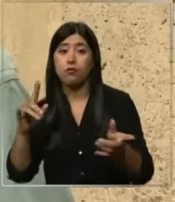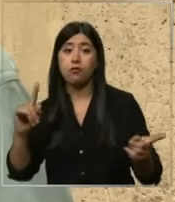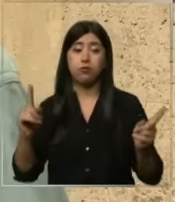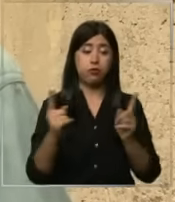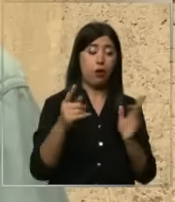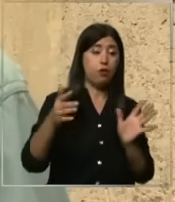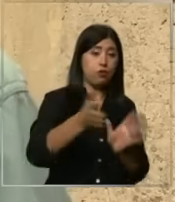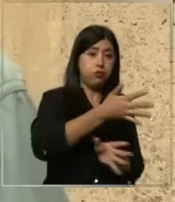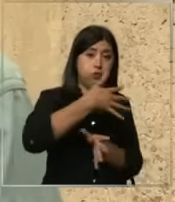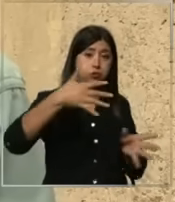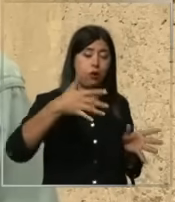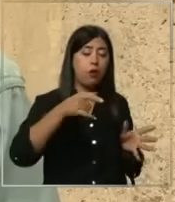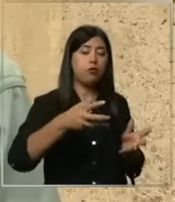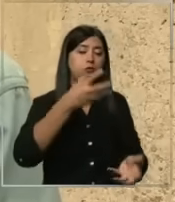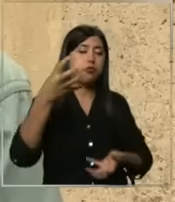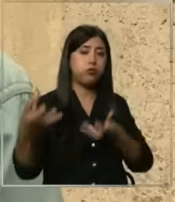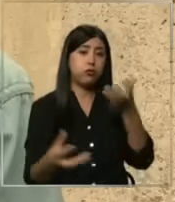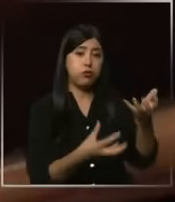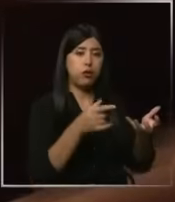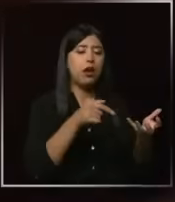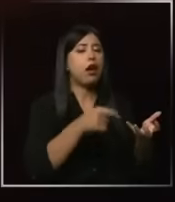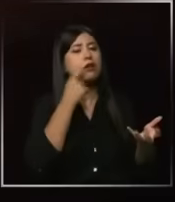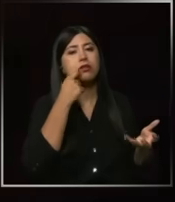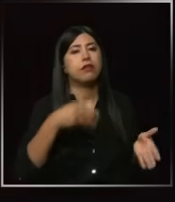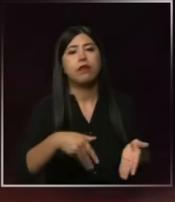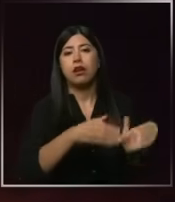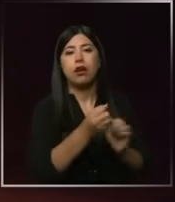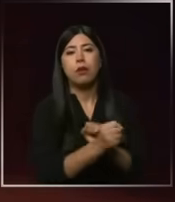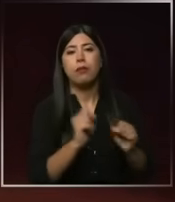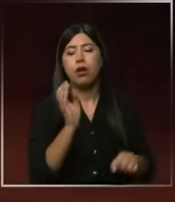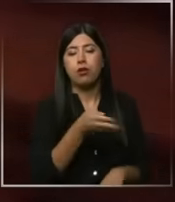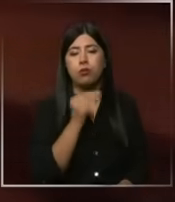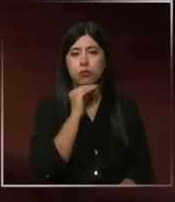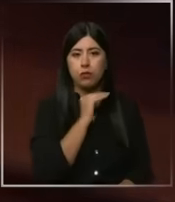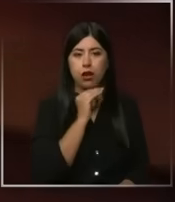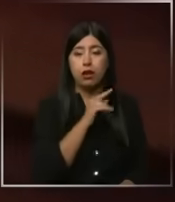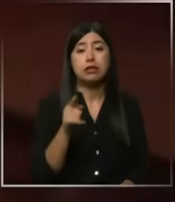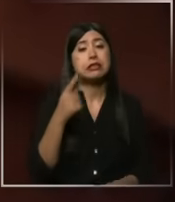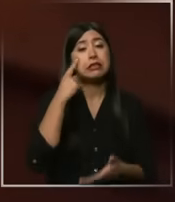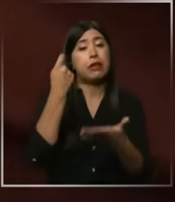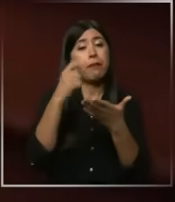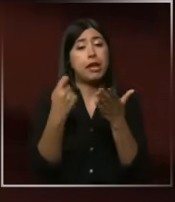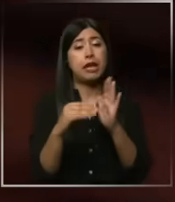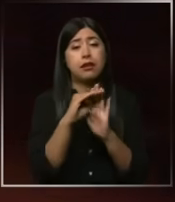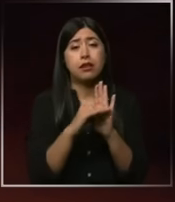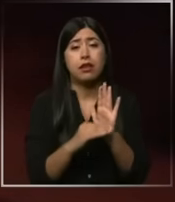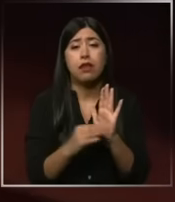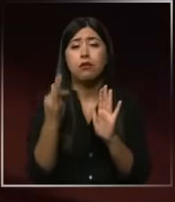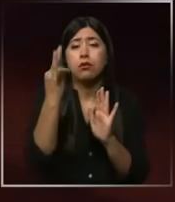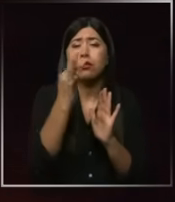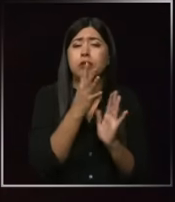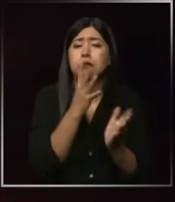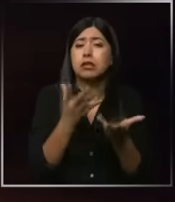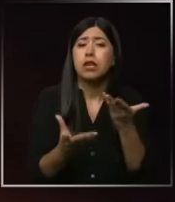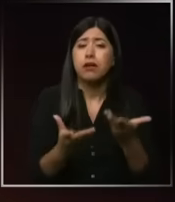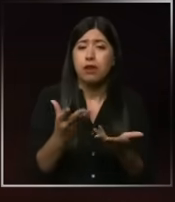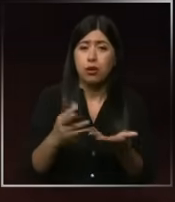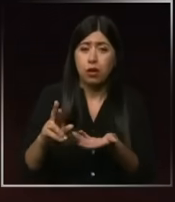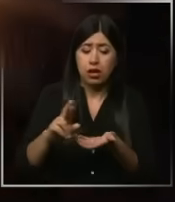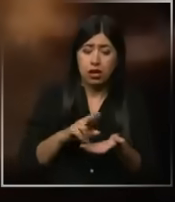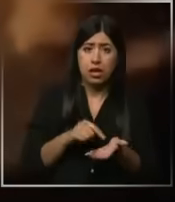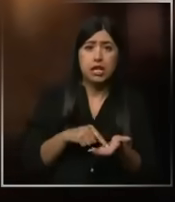inutilizada y por lo tanto además reforzar el combate. Medidas que se deberán reevaluar en el futuro. ¿Qué hacer sin recibir la